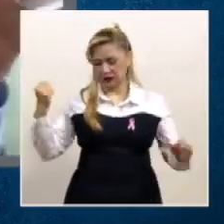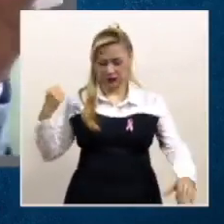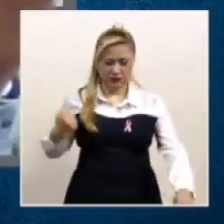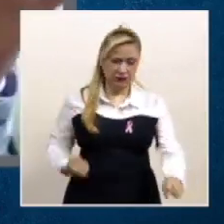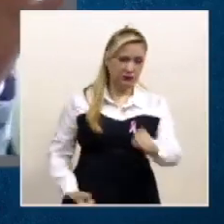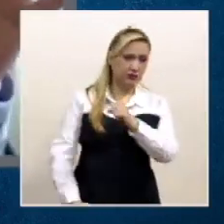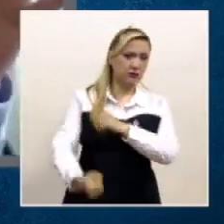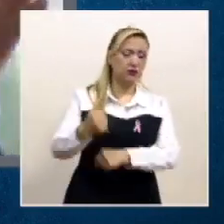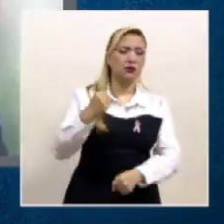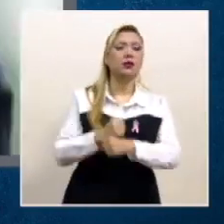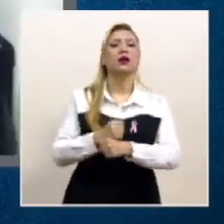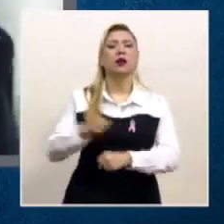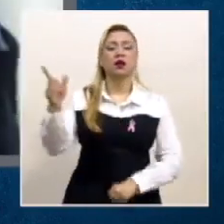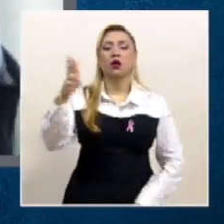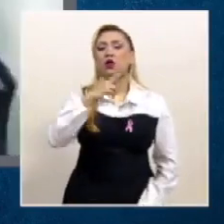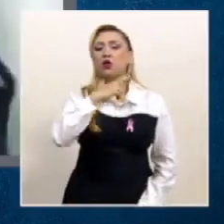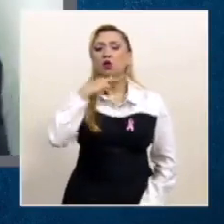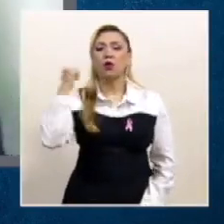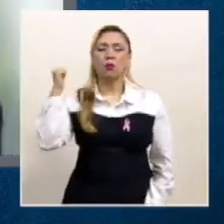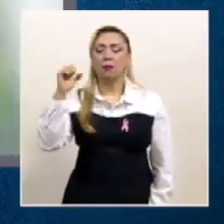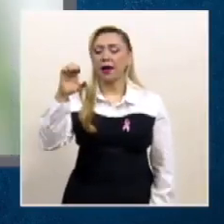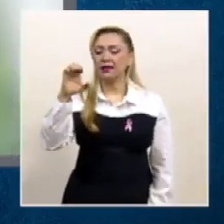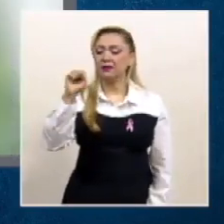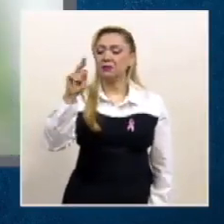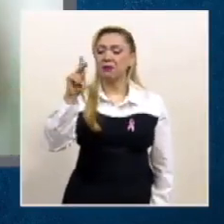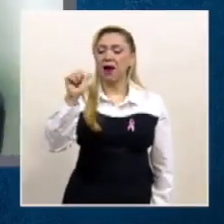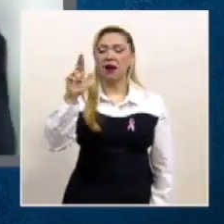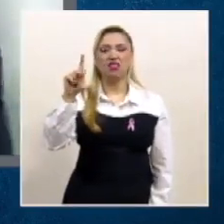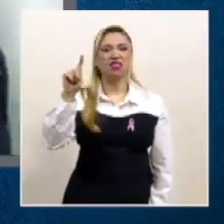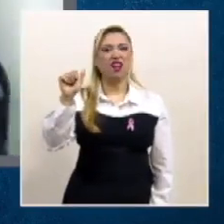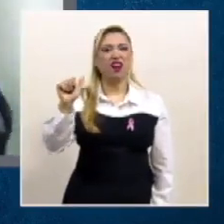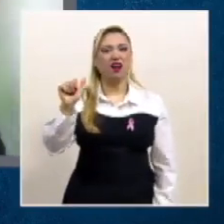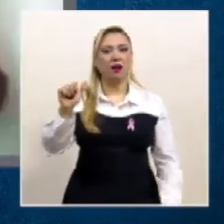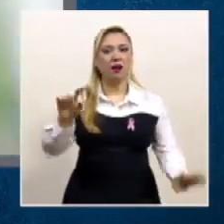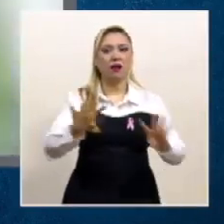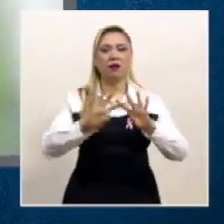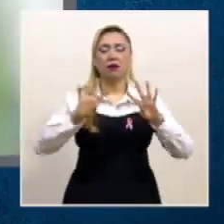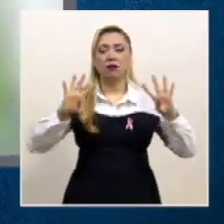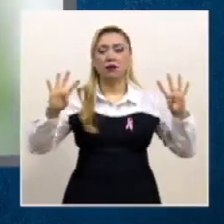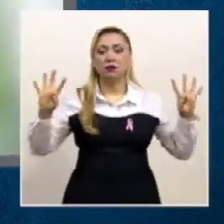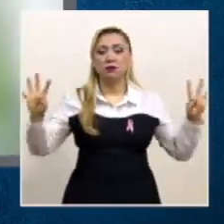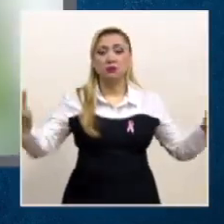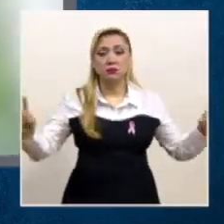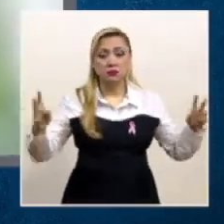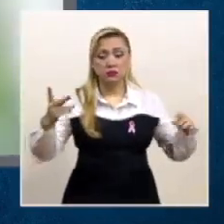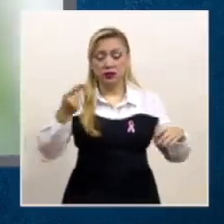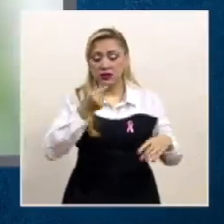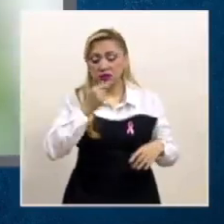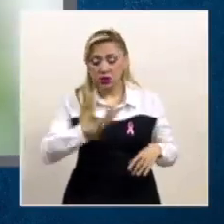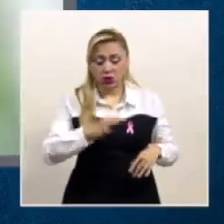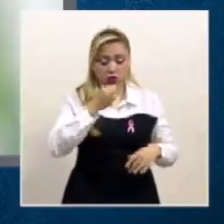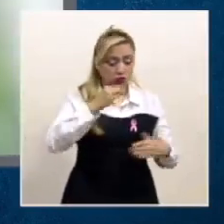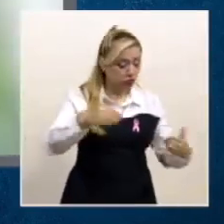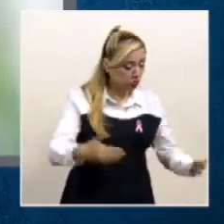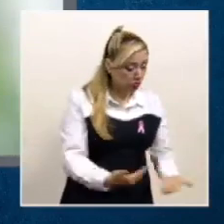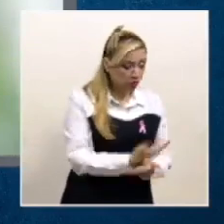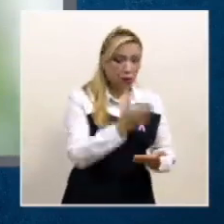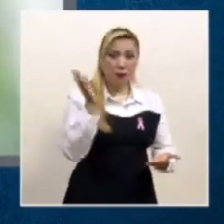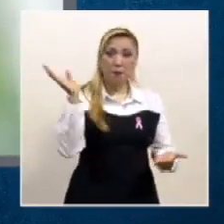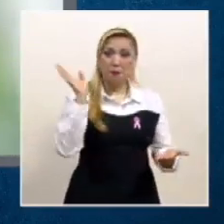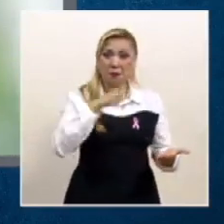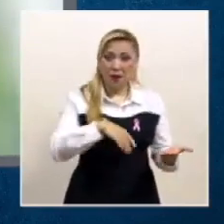en Esparta, ¿no? En el monte Taygeto hacían un despeñamiento de niñas y niños que nacían con